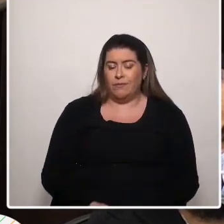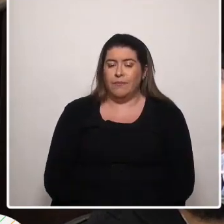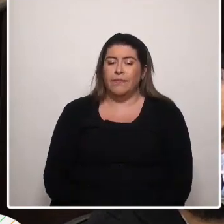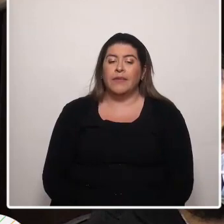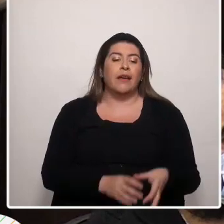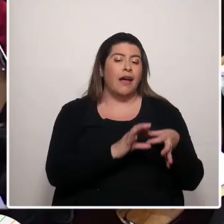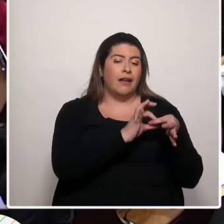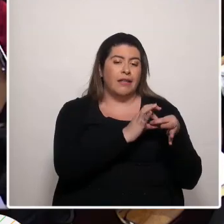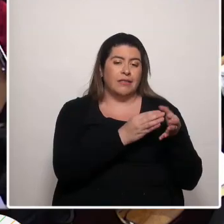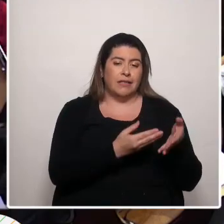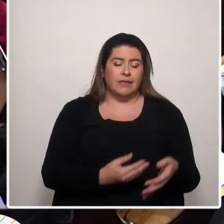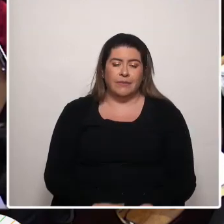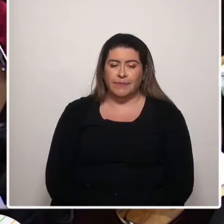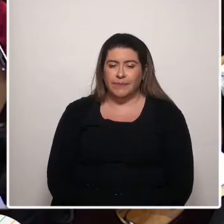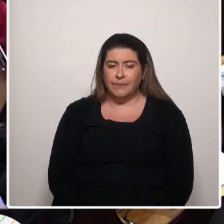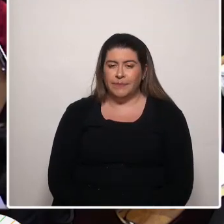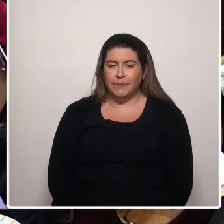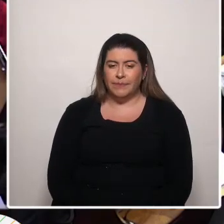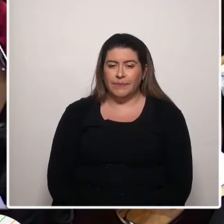Gracias.